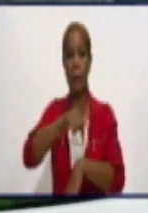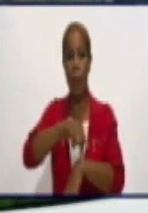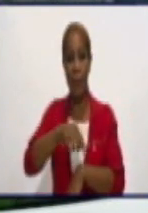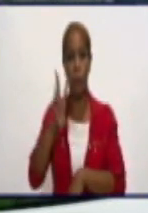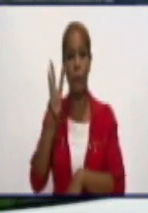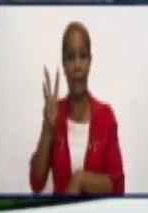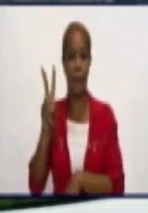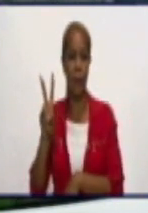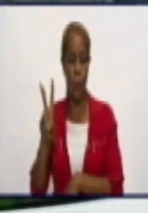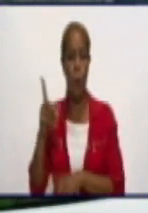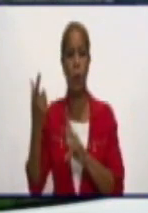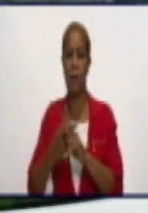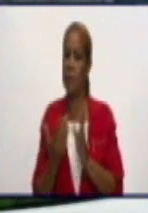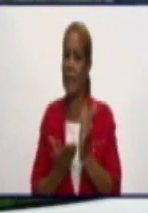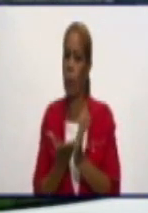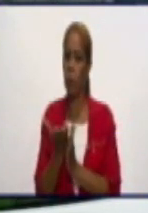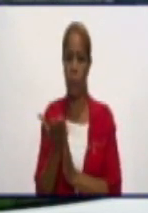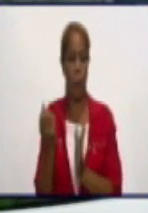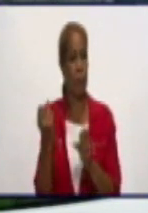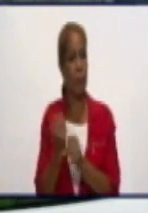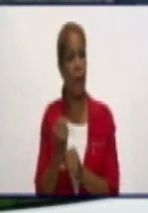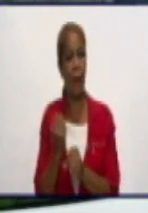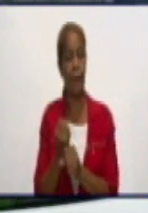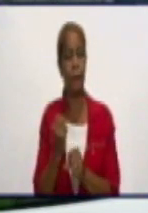se continúa trabajando.